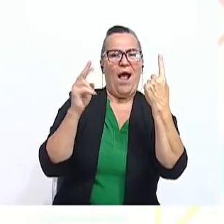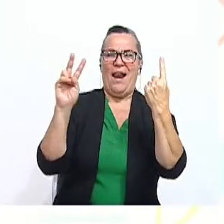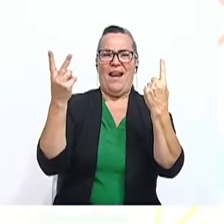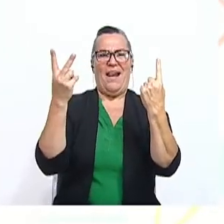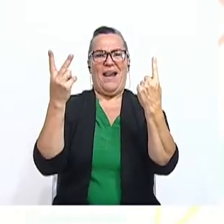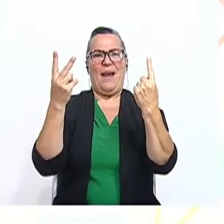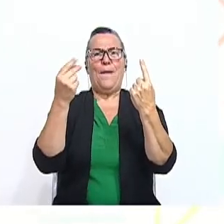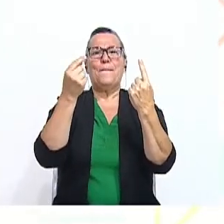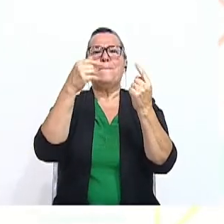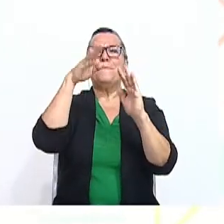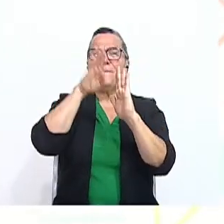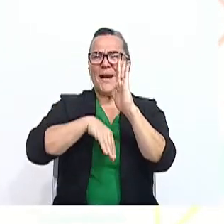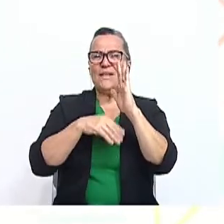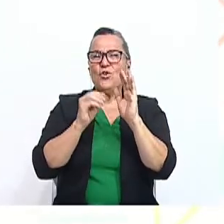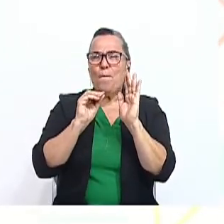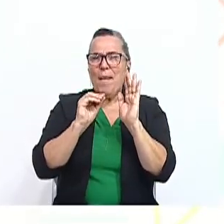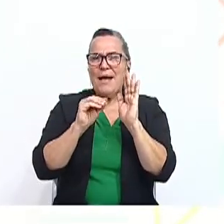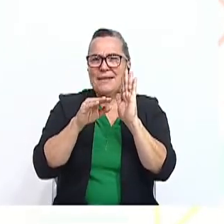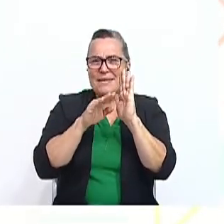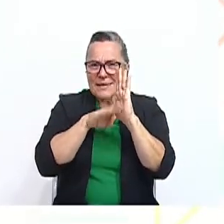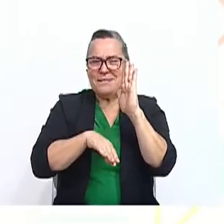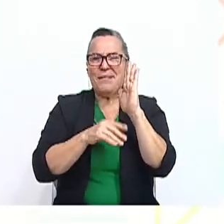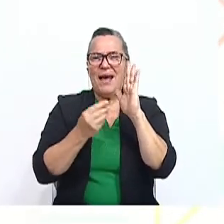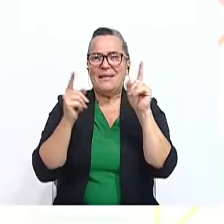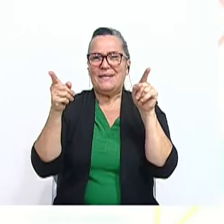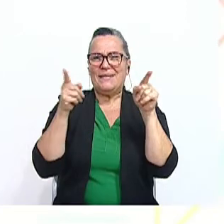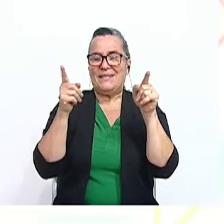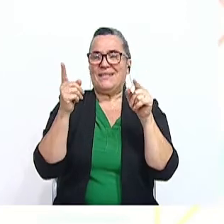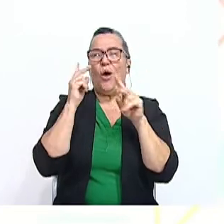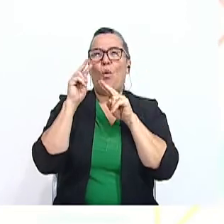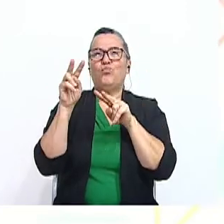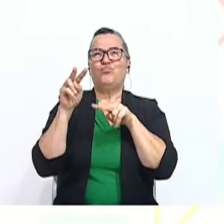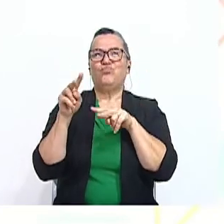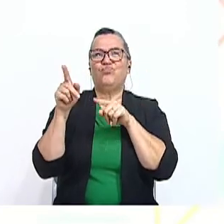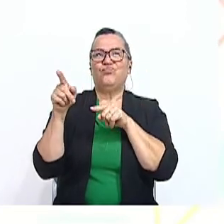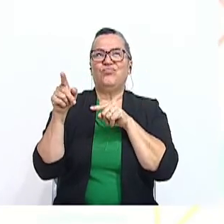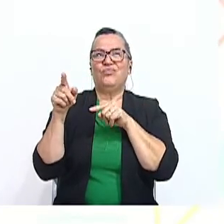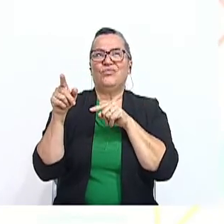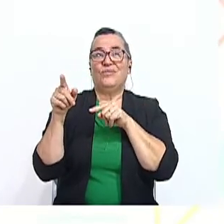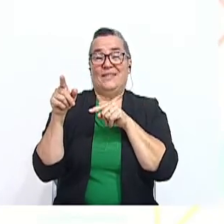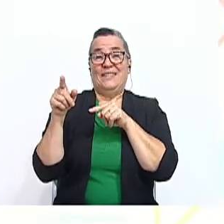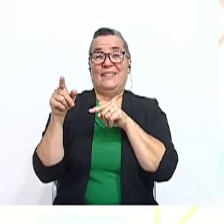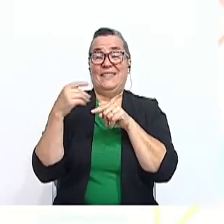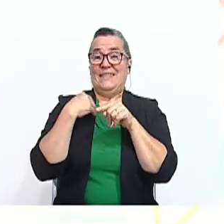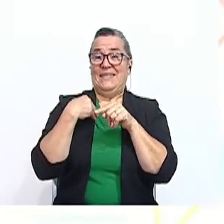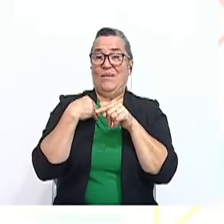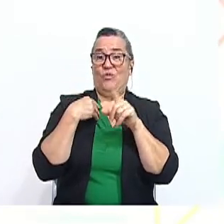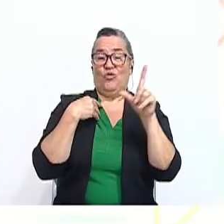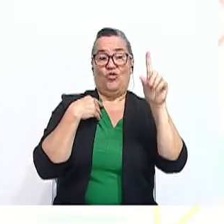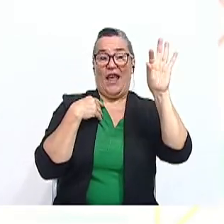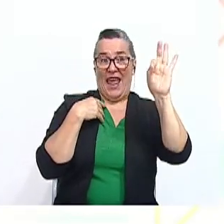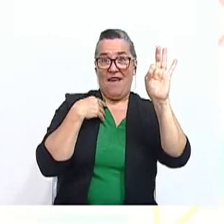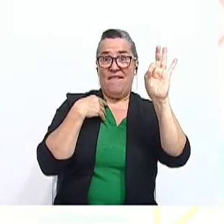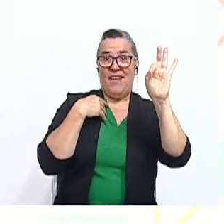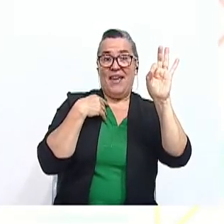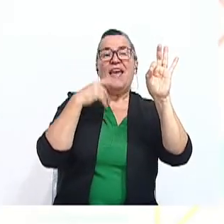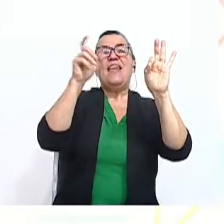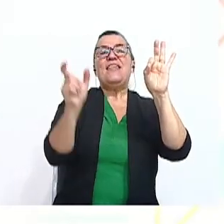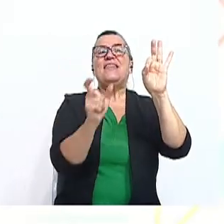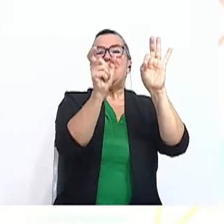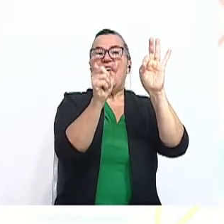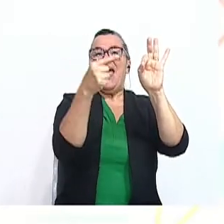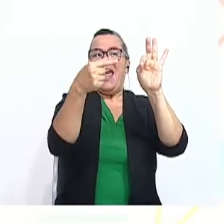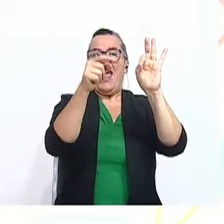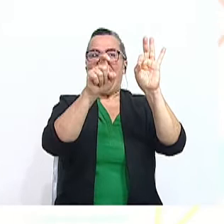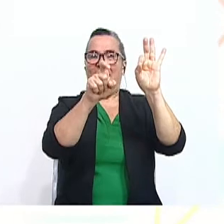más bajo? ¿Cuál de las dos? Observemos. Tenemos la composición f de g de